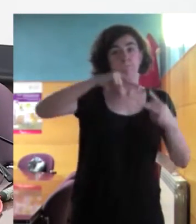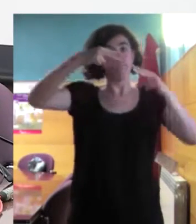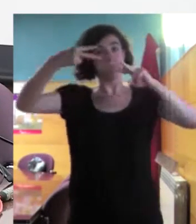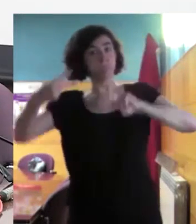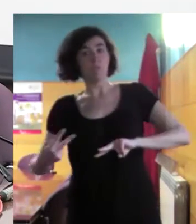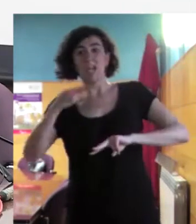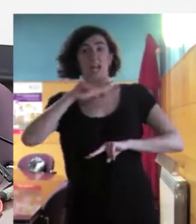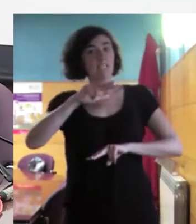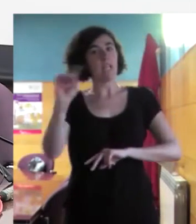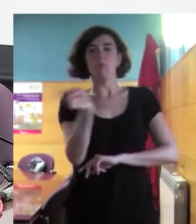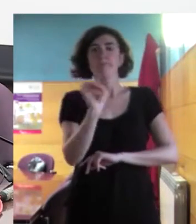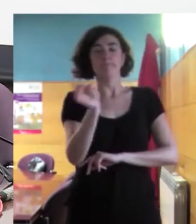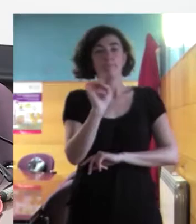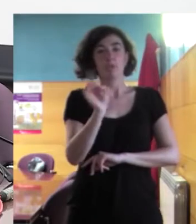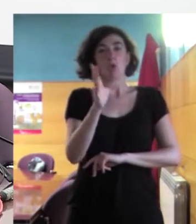¡Gracias!